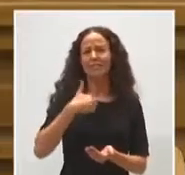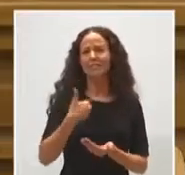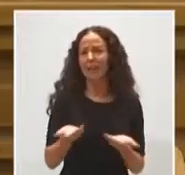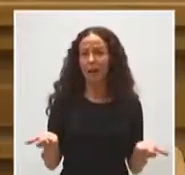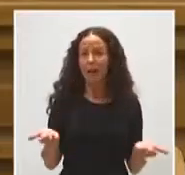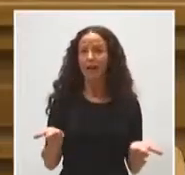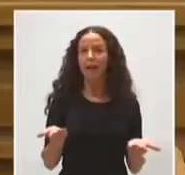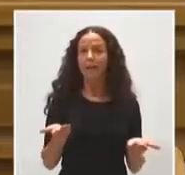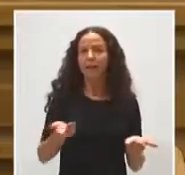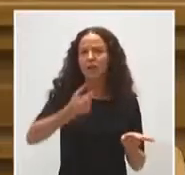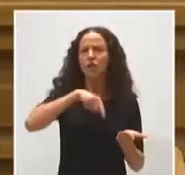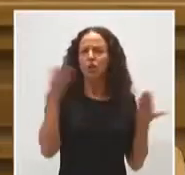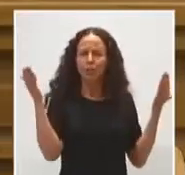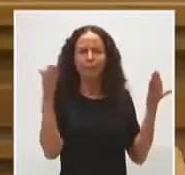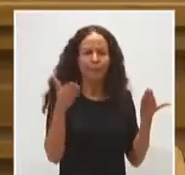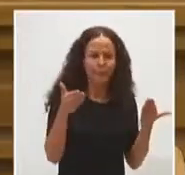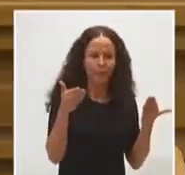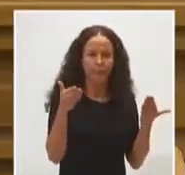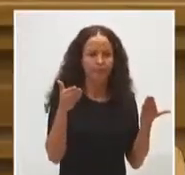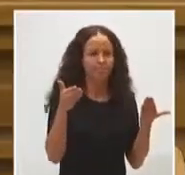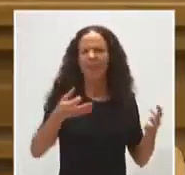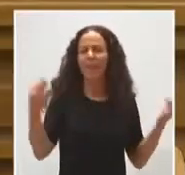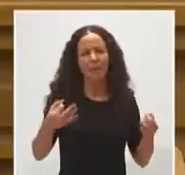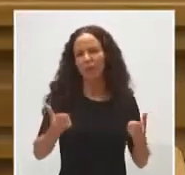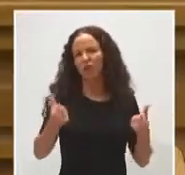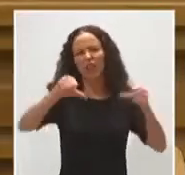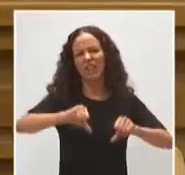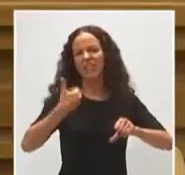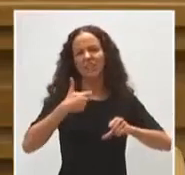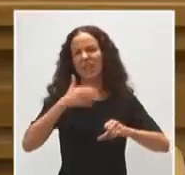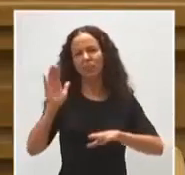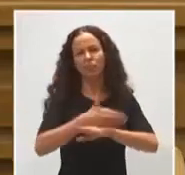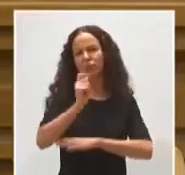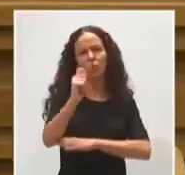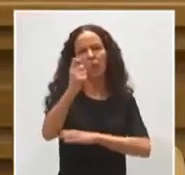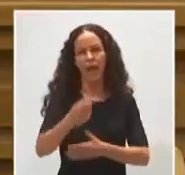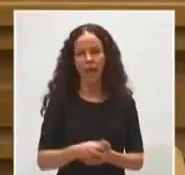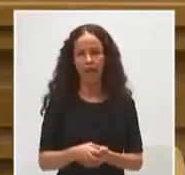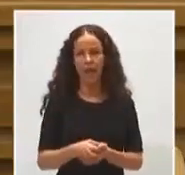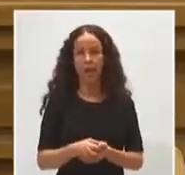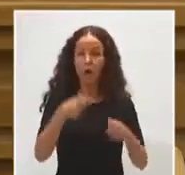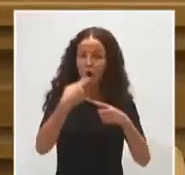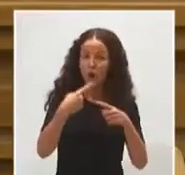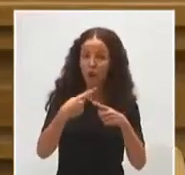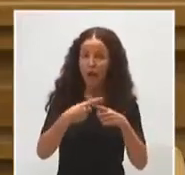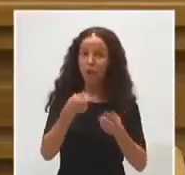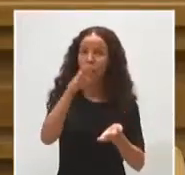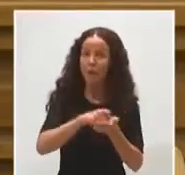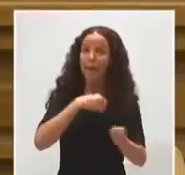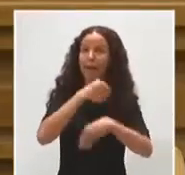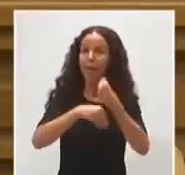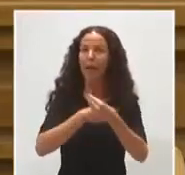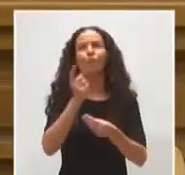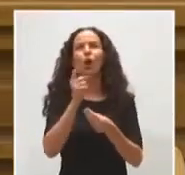tenemos que proponernos colectivamente superar la crisis las cosas que tenemos que volver a hacer no la